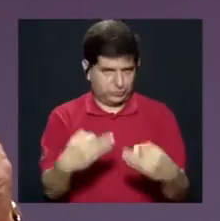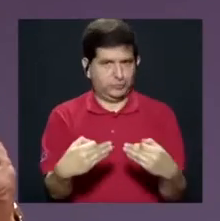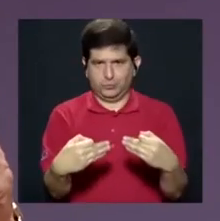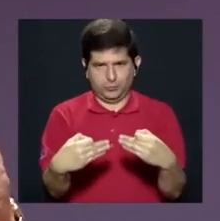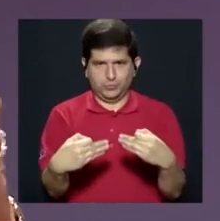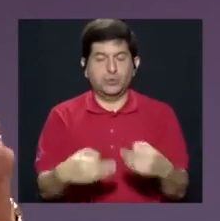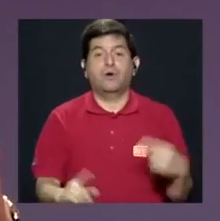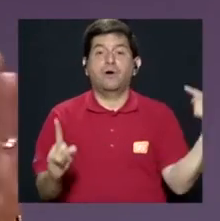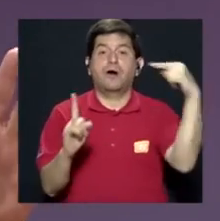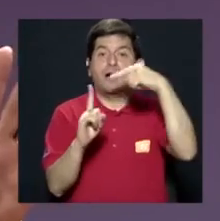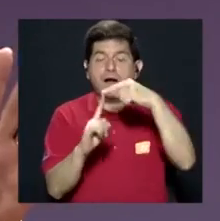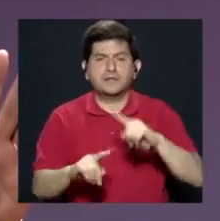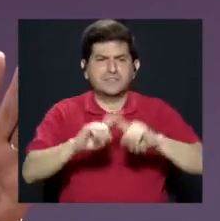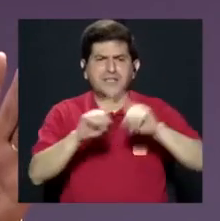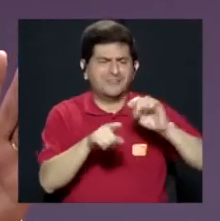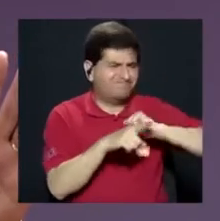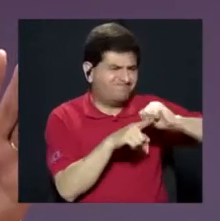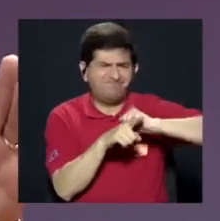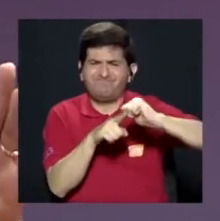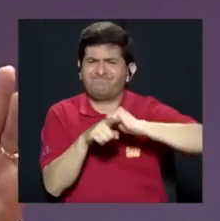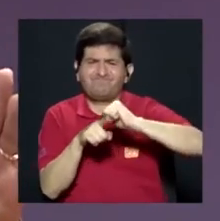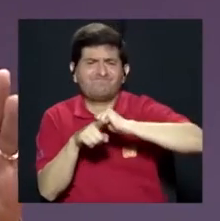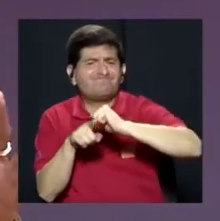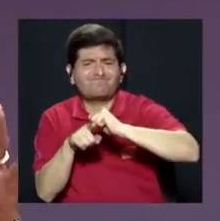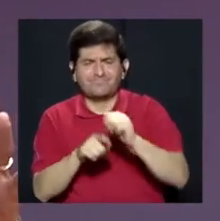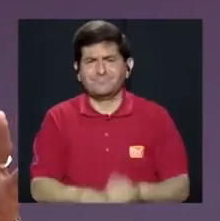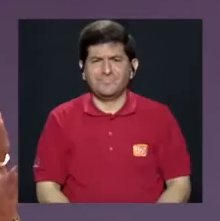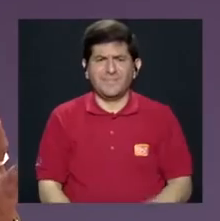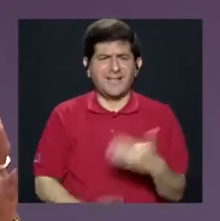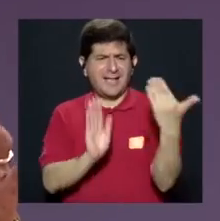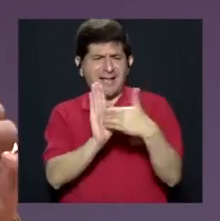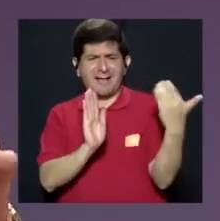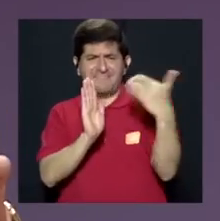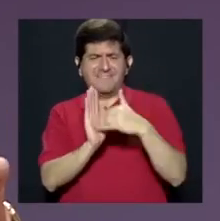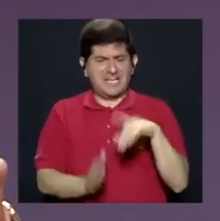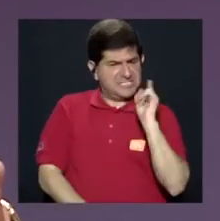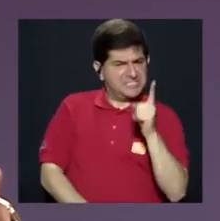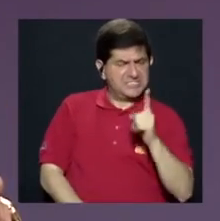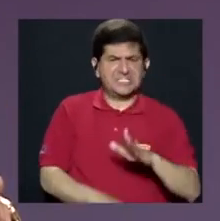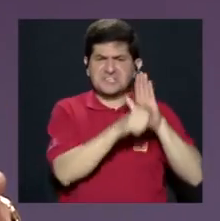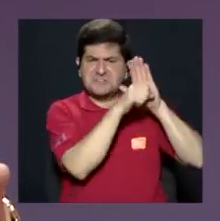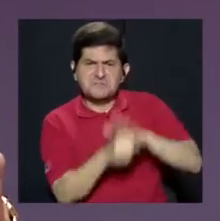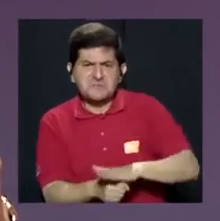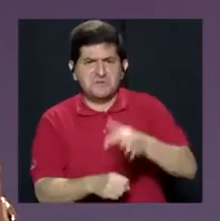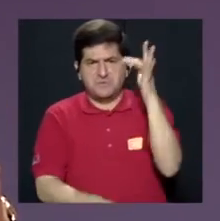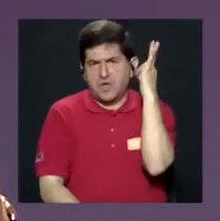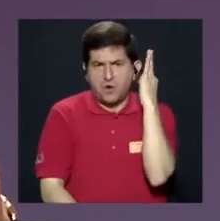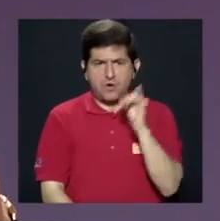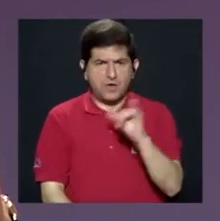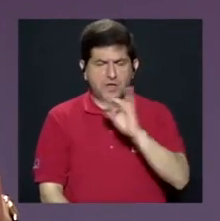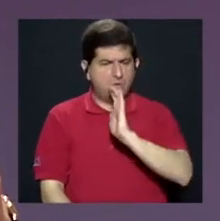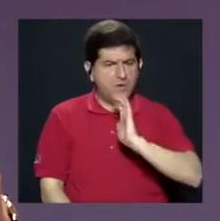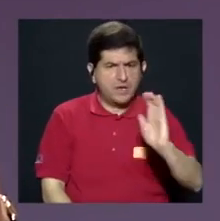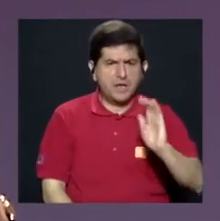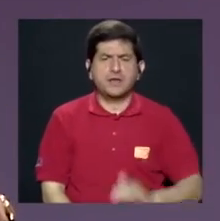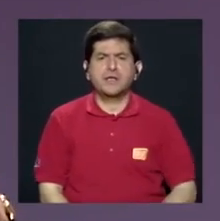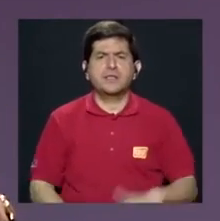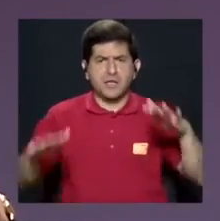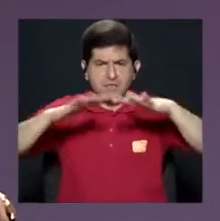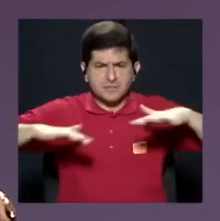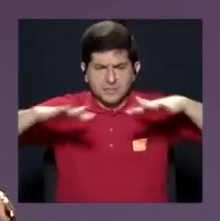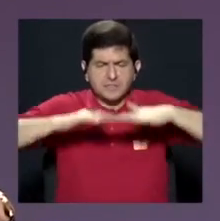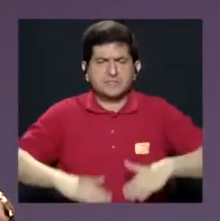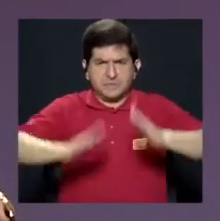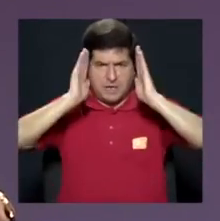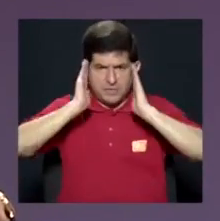decisiones hasta un conjunto de prácticas que degrada, intimida y oprime a las mujeres y a las niñas en el ámbito de la